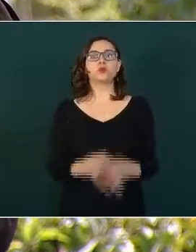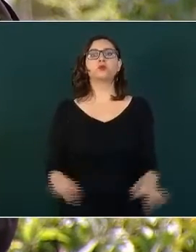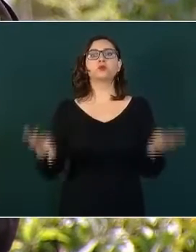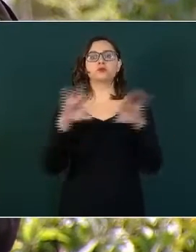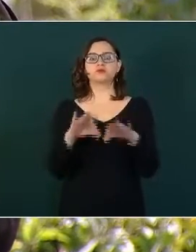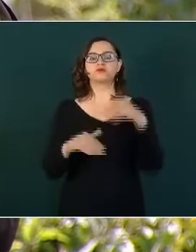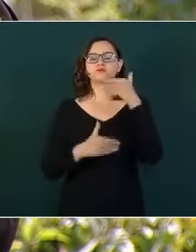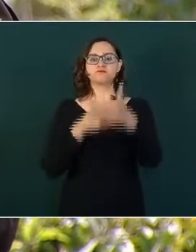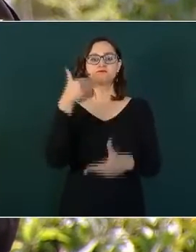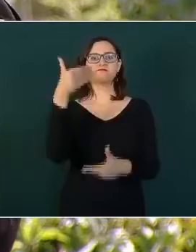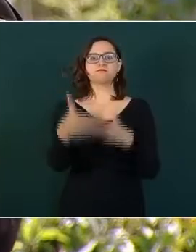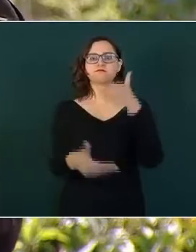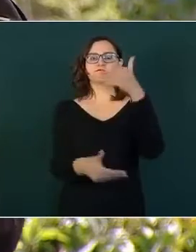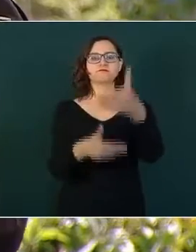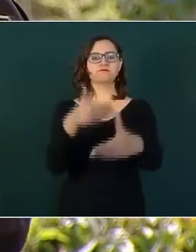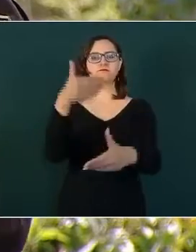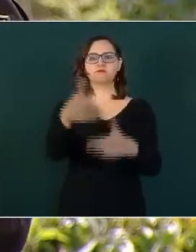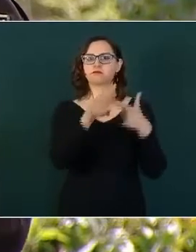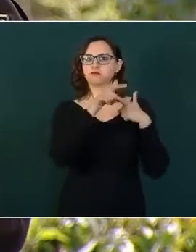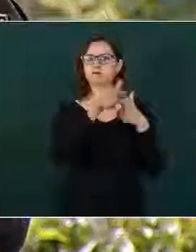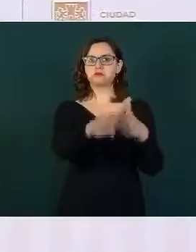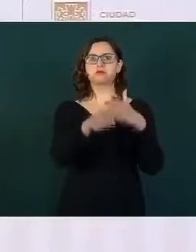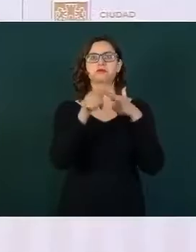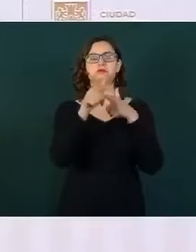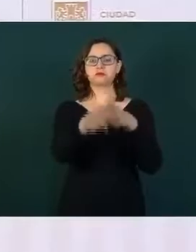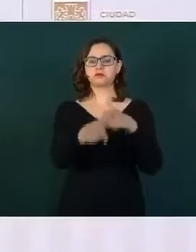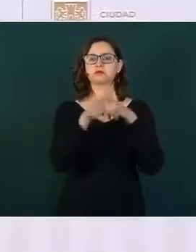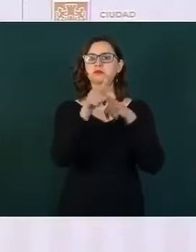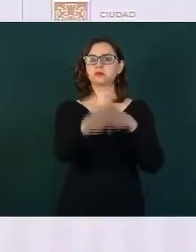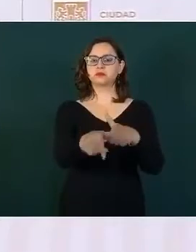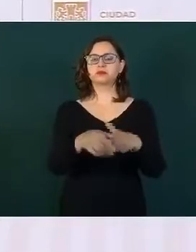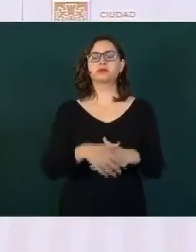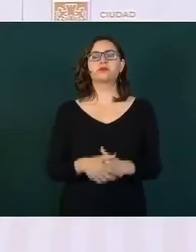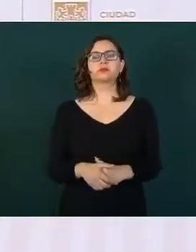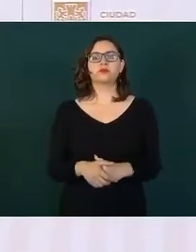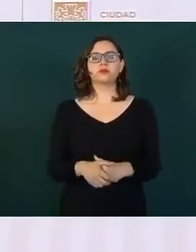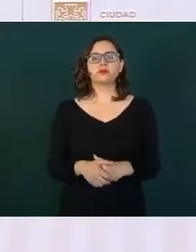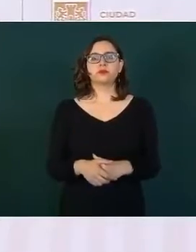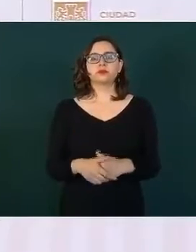permitido trascender desde su nacimiento. Un